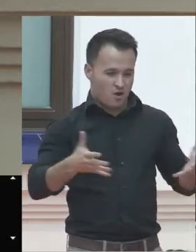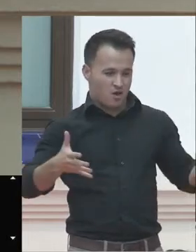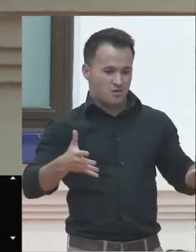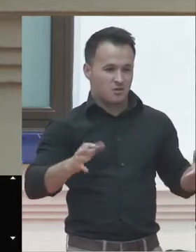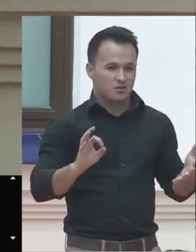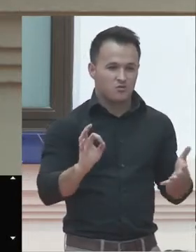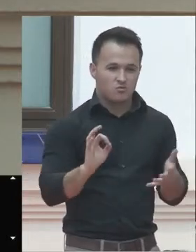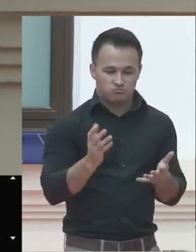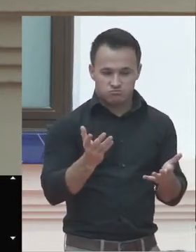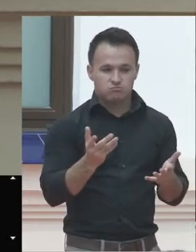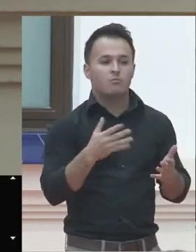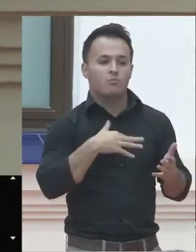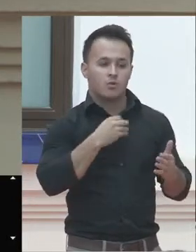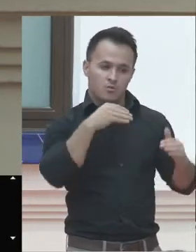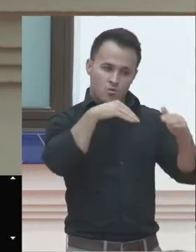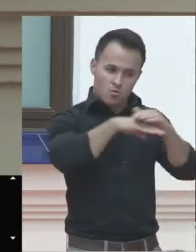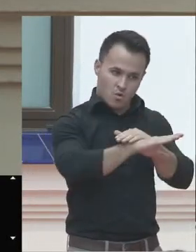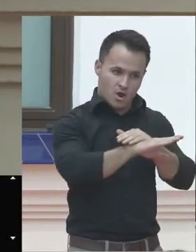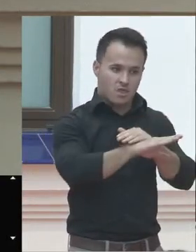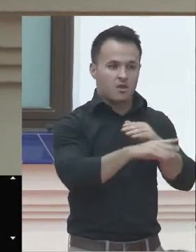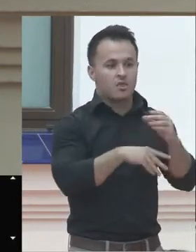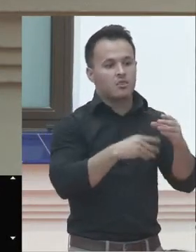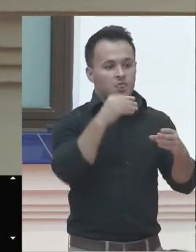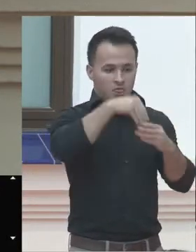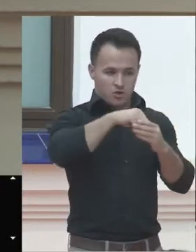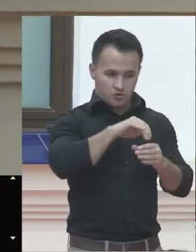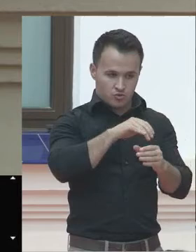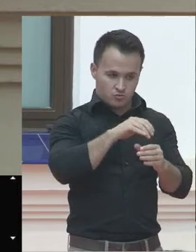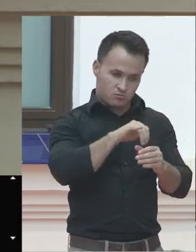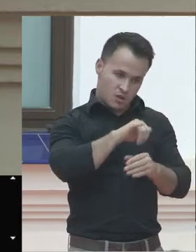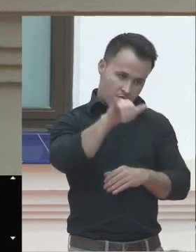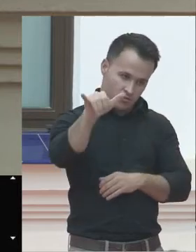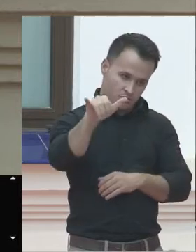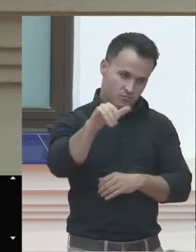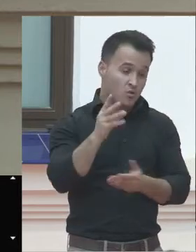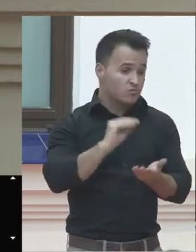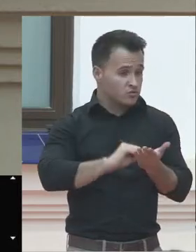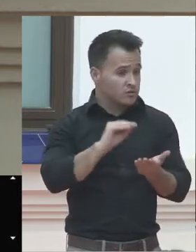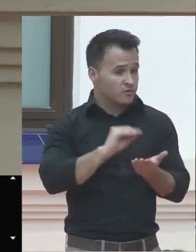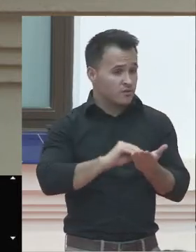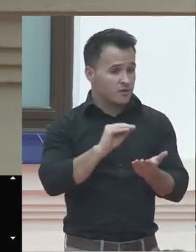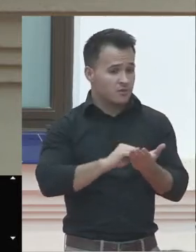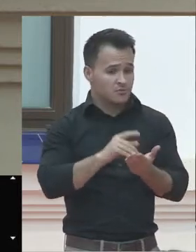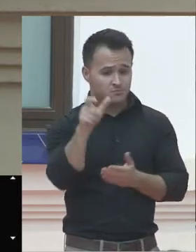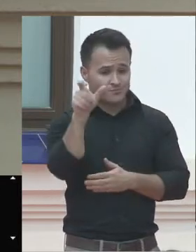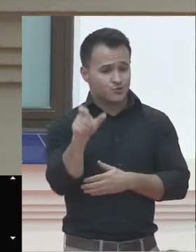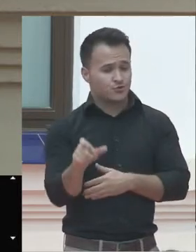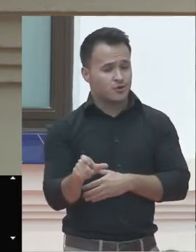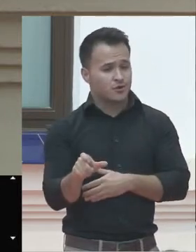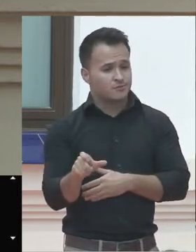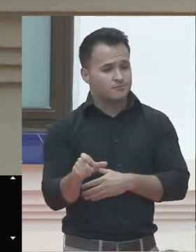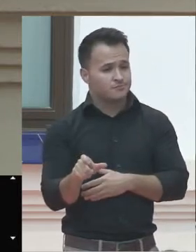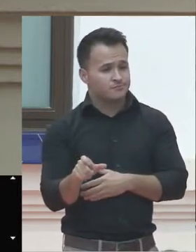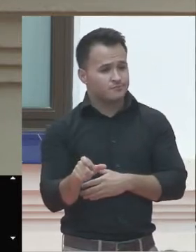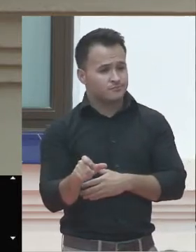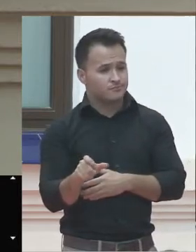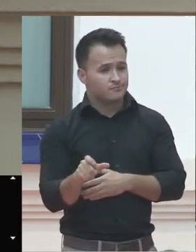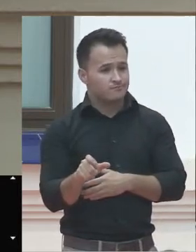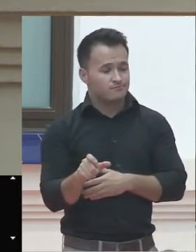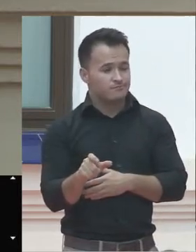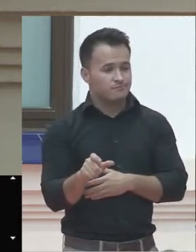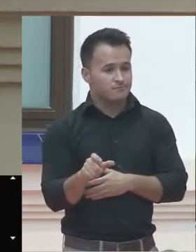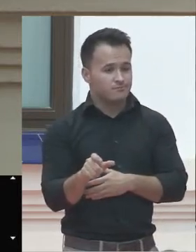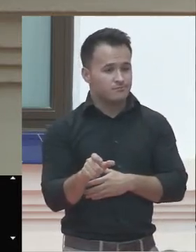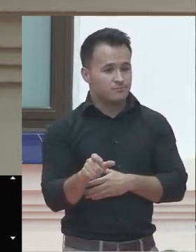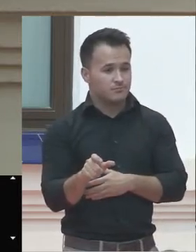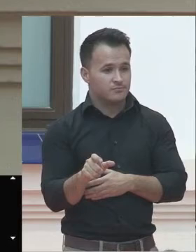llevar baterías para ir en cabina. Muchas veces la persona se